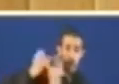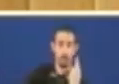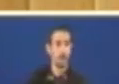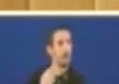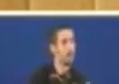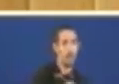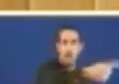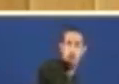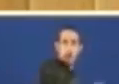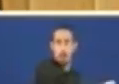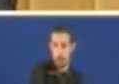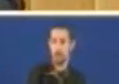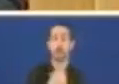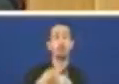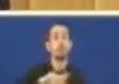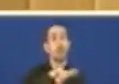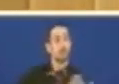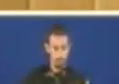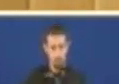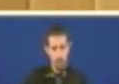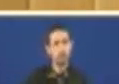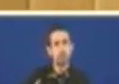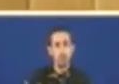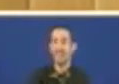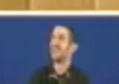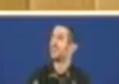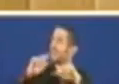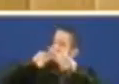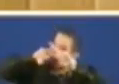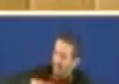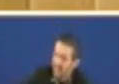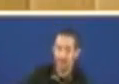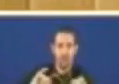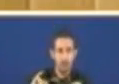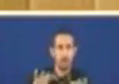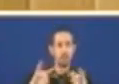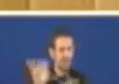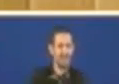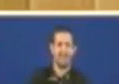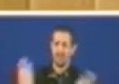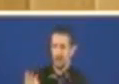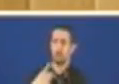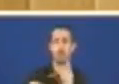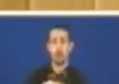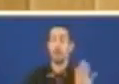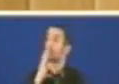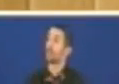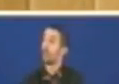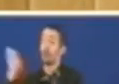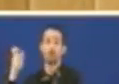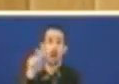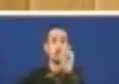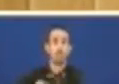Xunta de Galiza, que eu saiba, aínda nin investigou, nin aplicou, e non será porque a DICAE e outras asociacións así lle